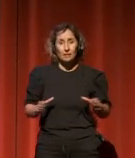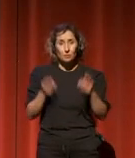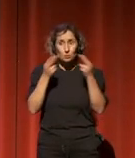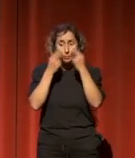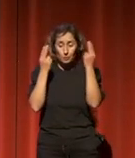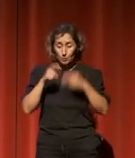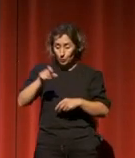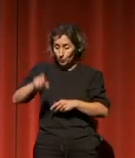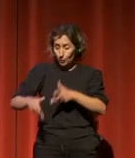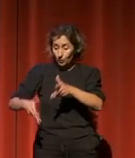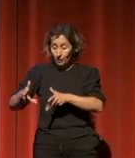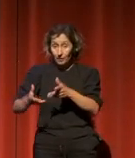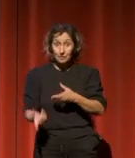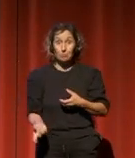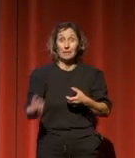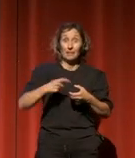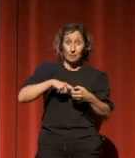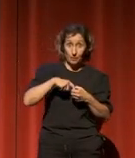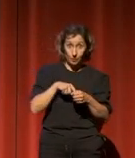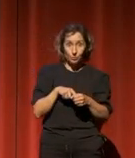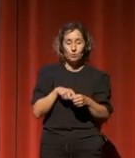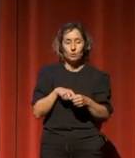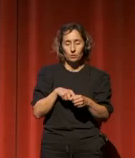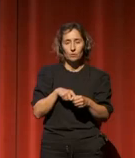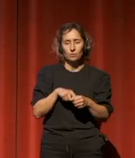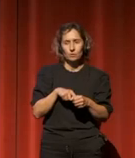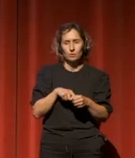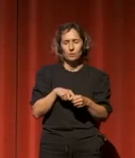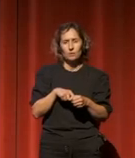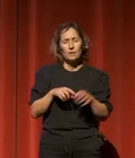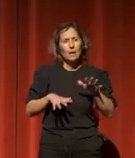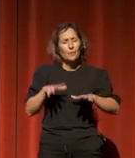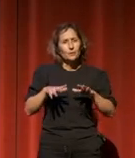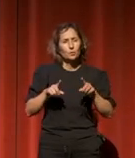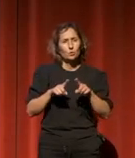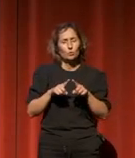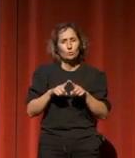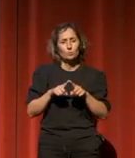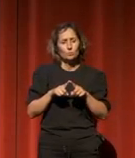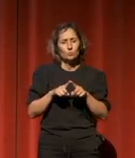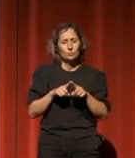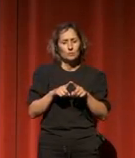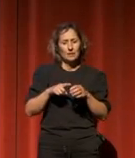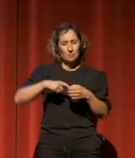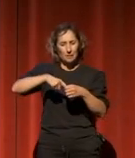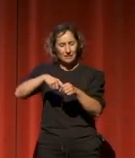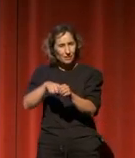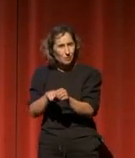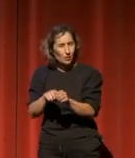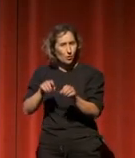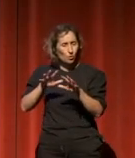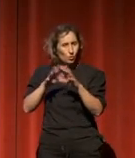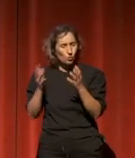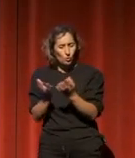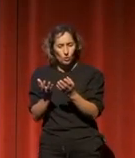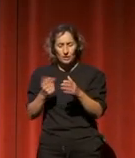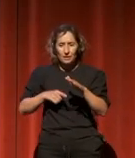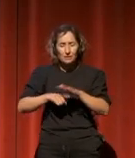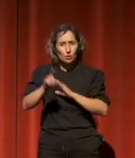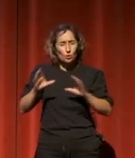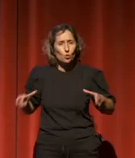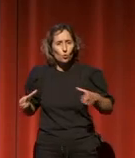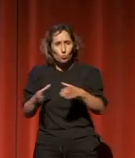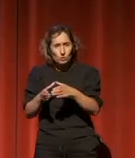ciudadana e hay cada vez más como un debate emergente dentro del mundo de la participación y del Desarrollo comunitario